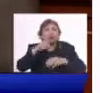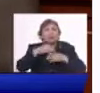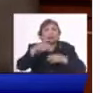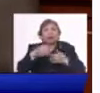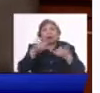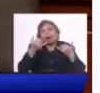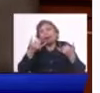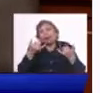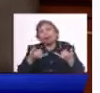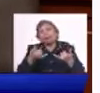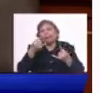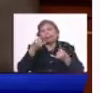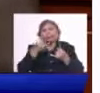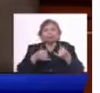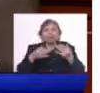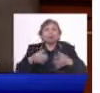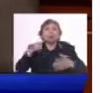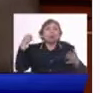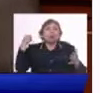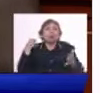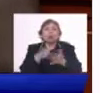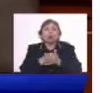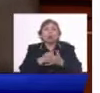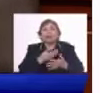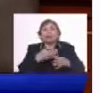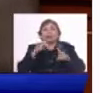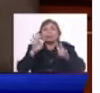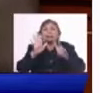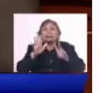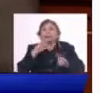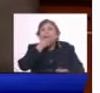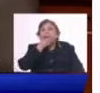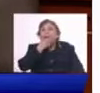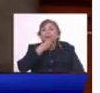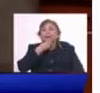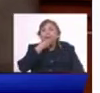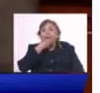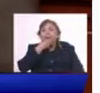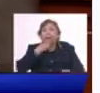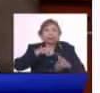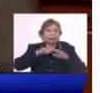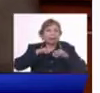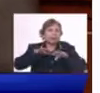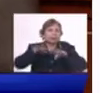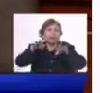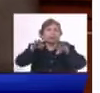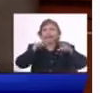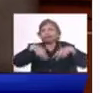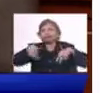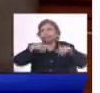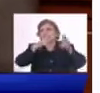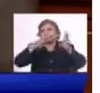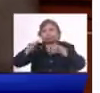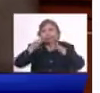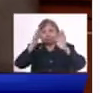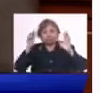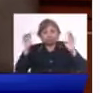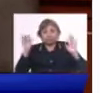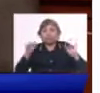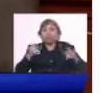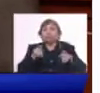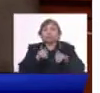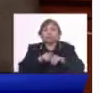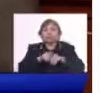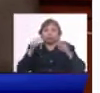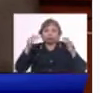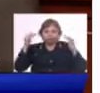termina a través de un golpe generado el 7 de diciembre a salir a las calles. Y como eso se ha ido